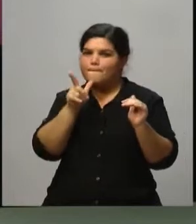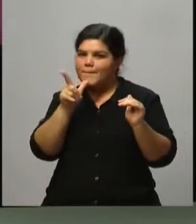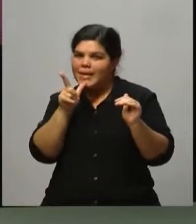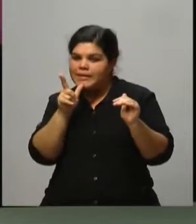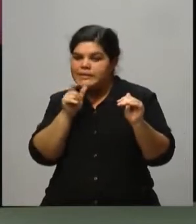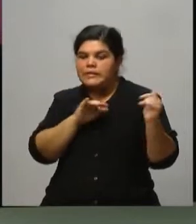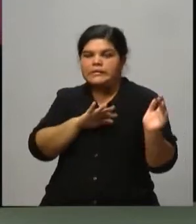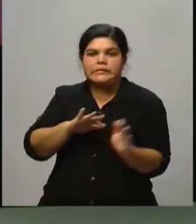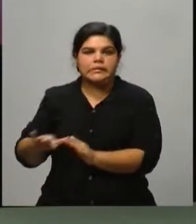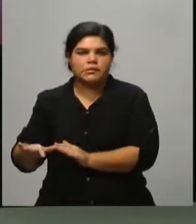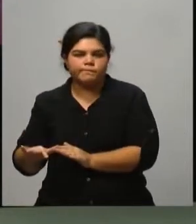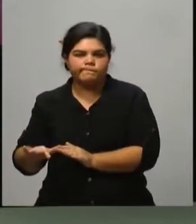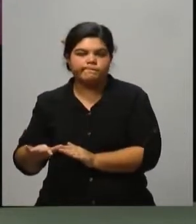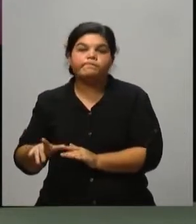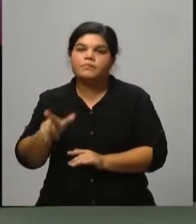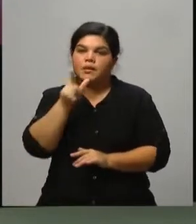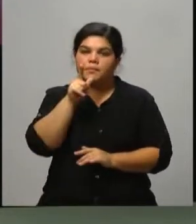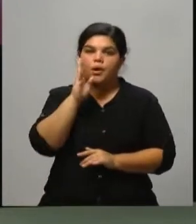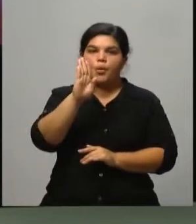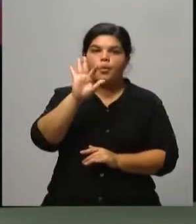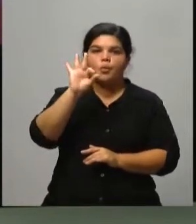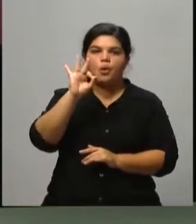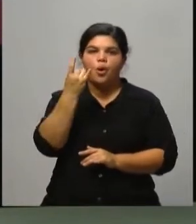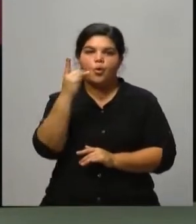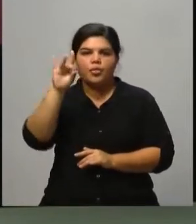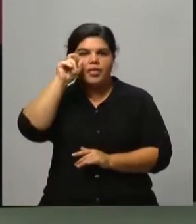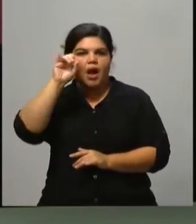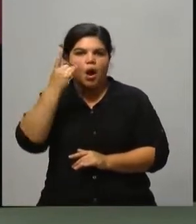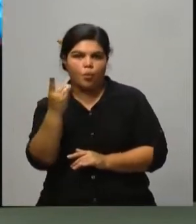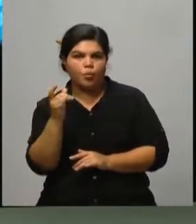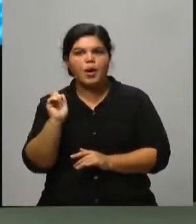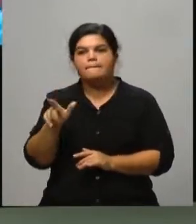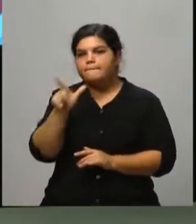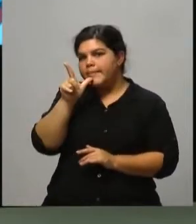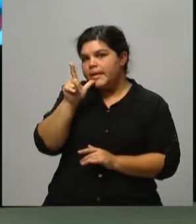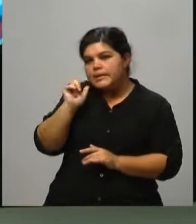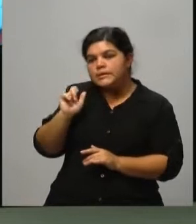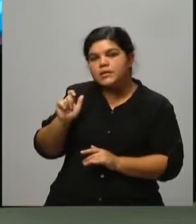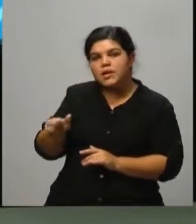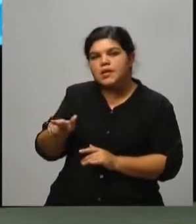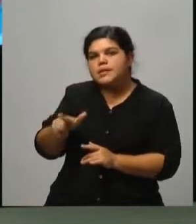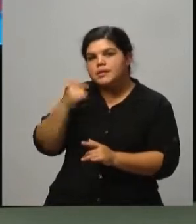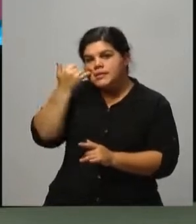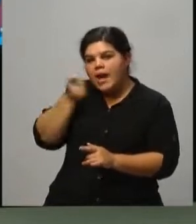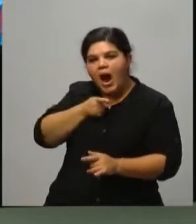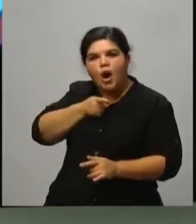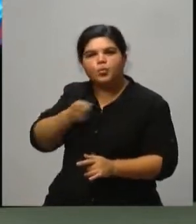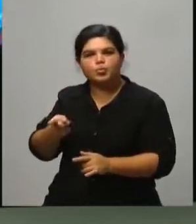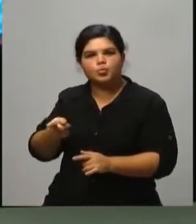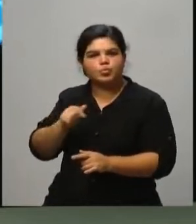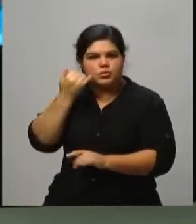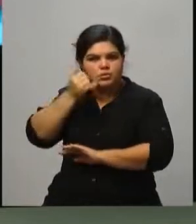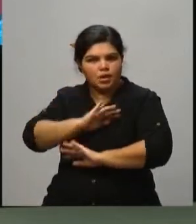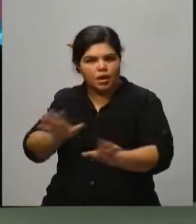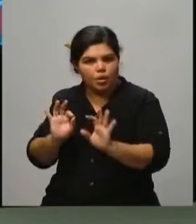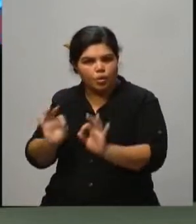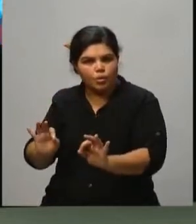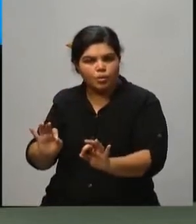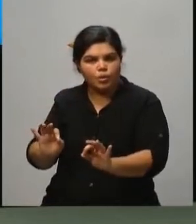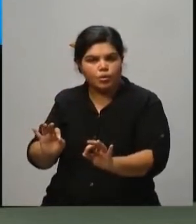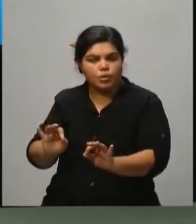darle lugar a nuevos referentes políticos. Conozco muchas personas que militan en diferentes espacios políticos.